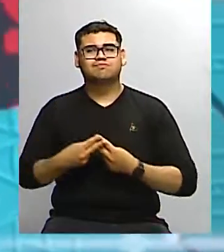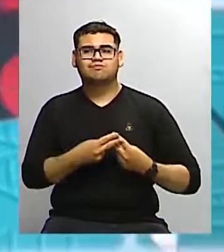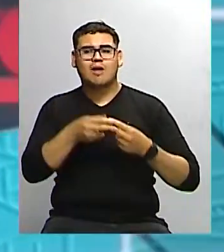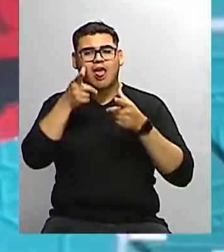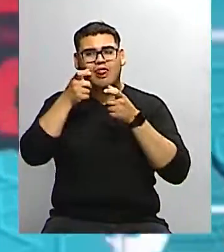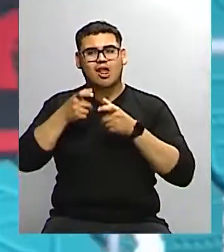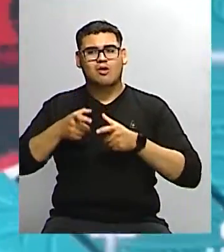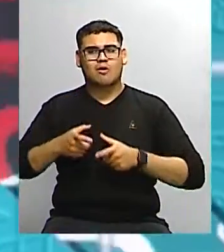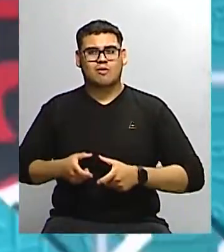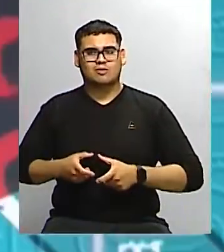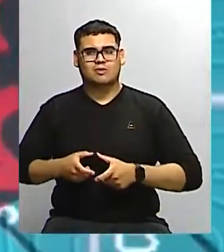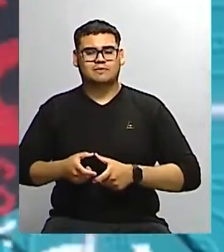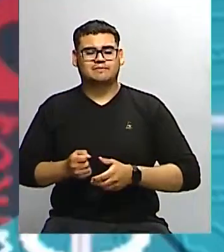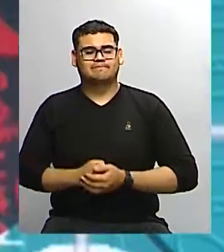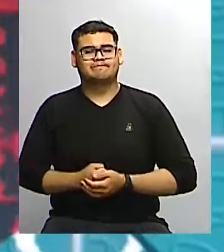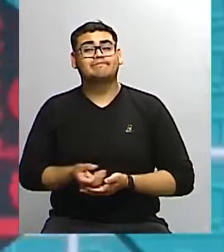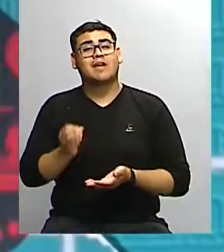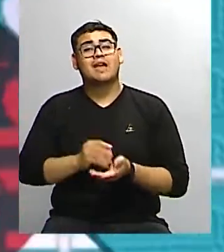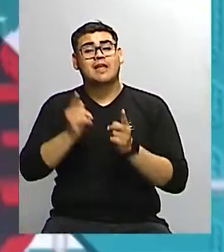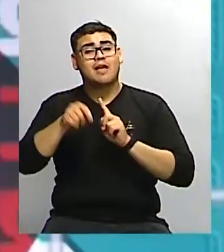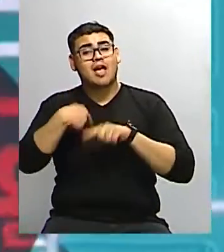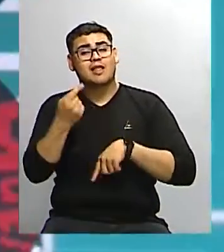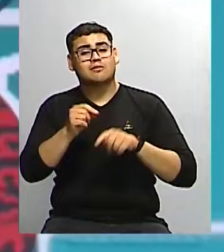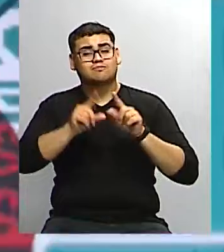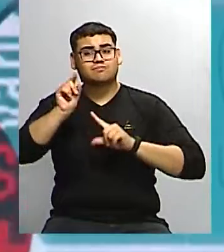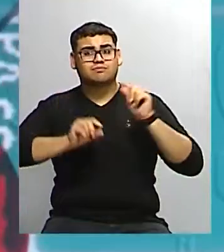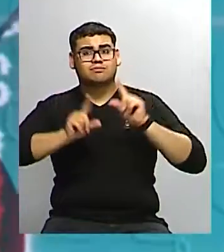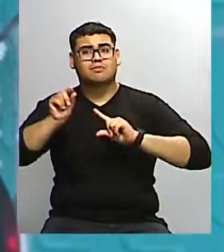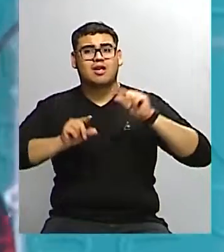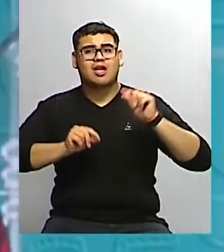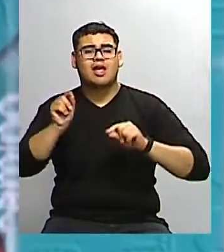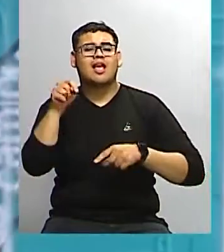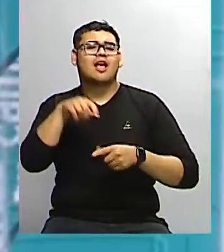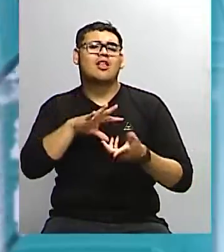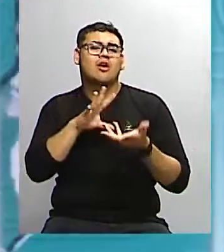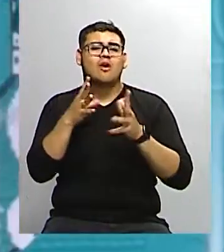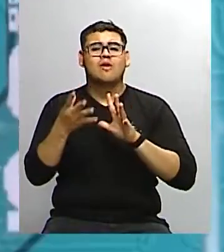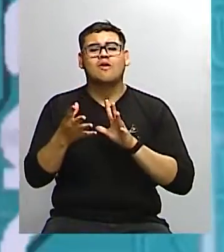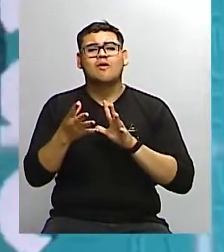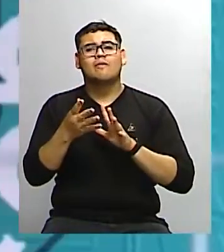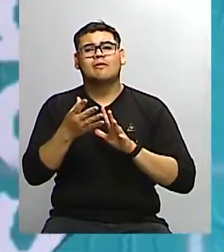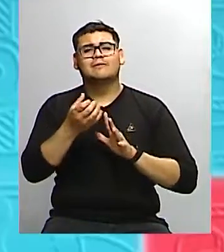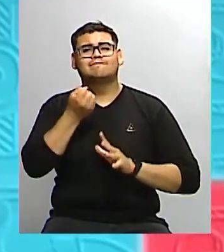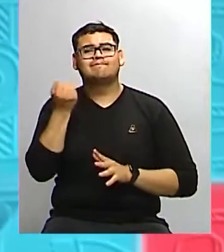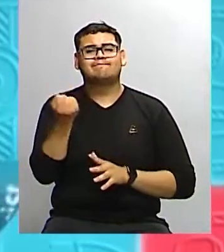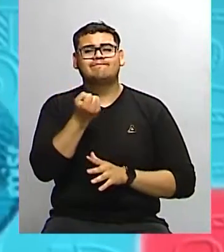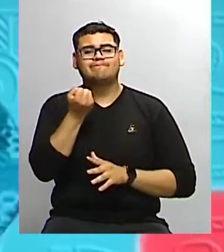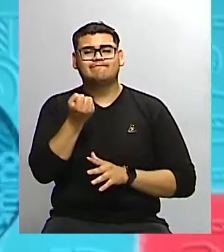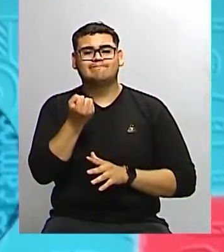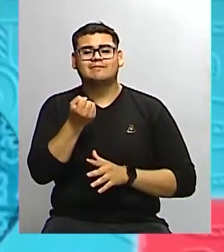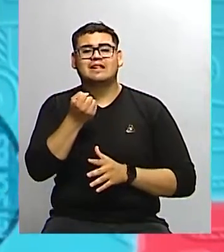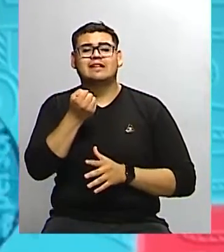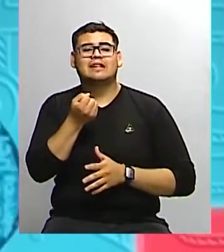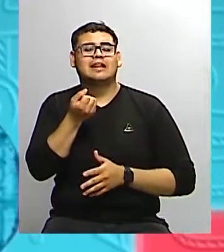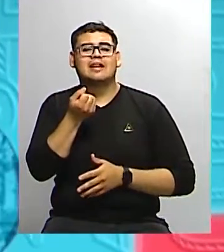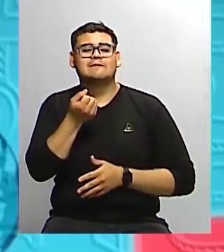que incluso en las estadísticas que hemos citado más temprano, se habla mucho de cómo se ha avanzado en esto de entender que debemos hacer un hábito esto del